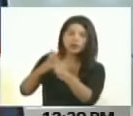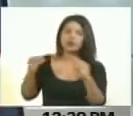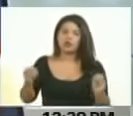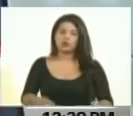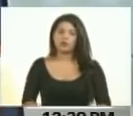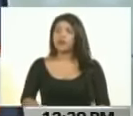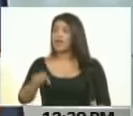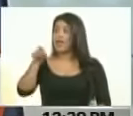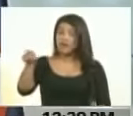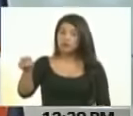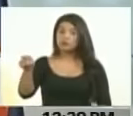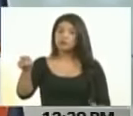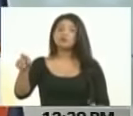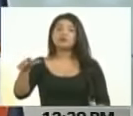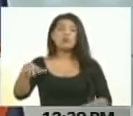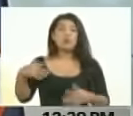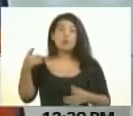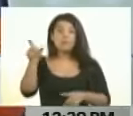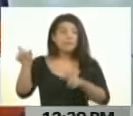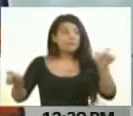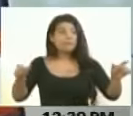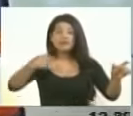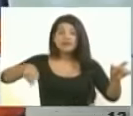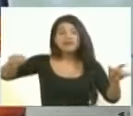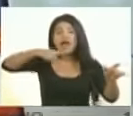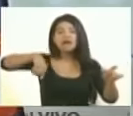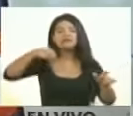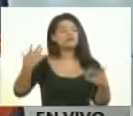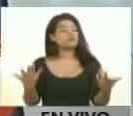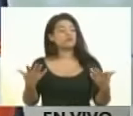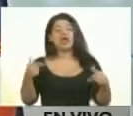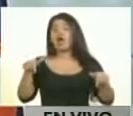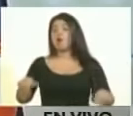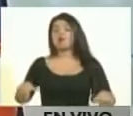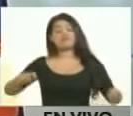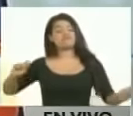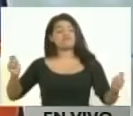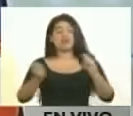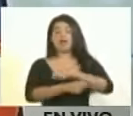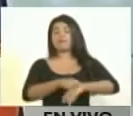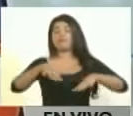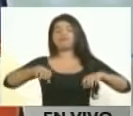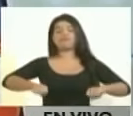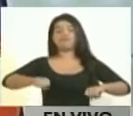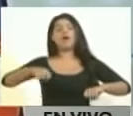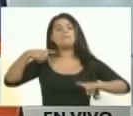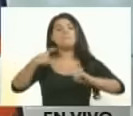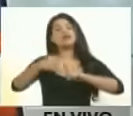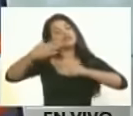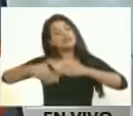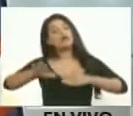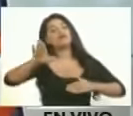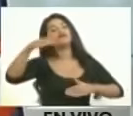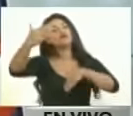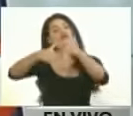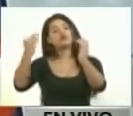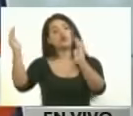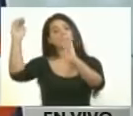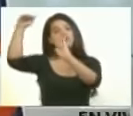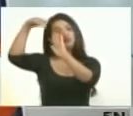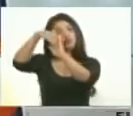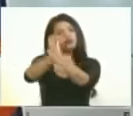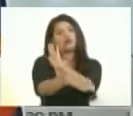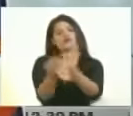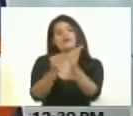Comprometen el presente de sus países y condenan el futuro de nuestros pueblos. Más de 200.000